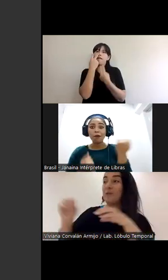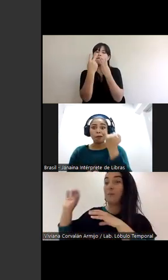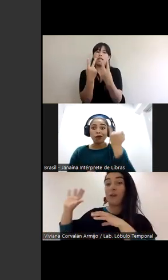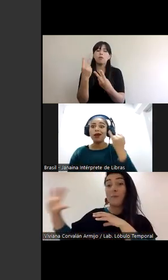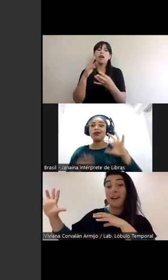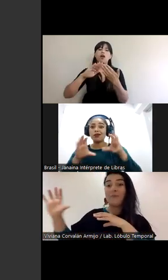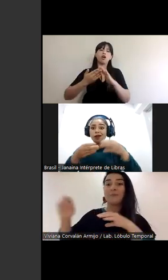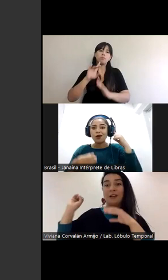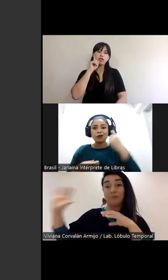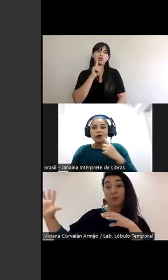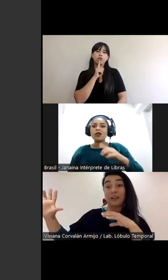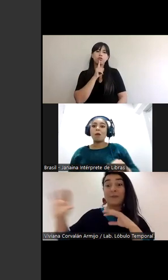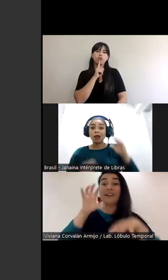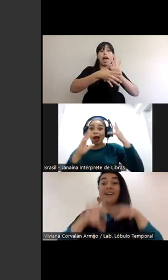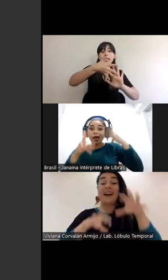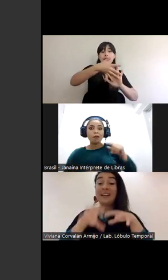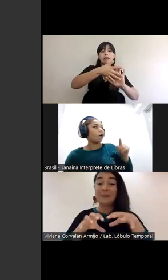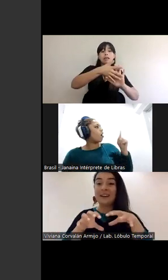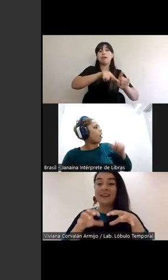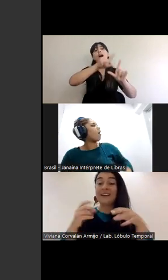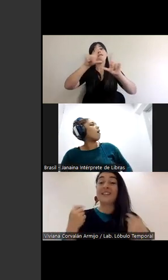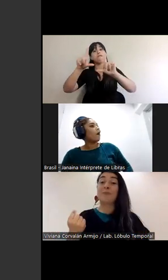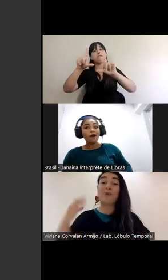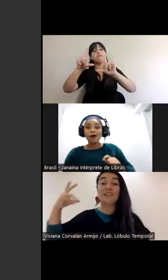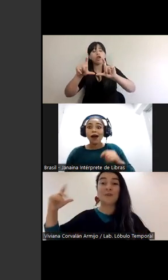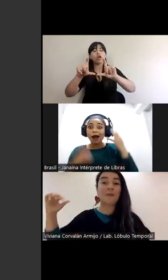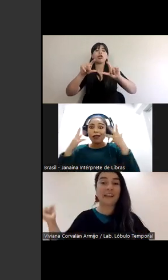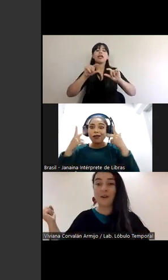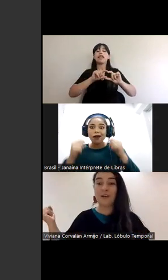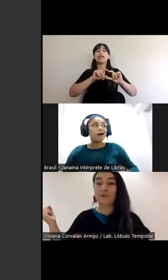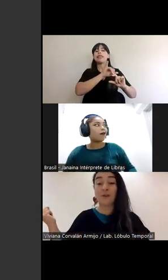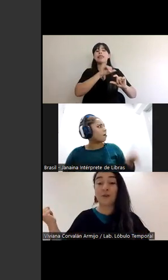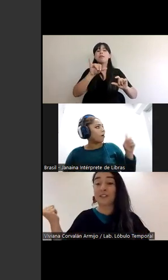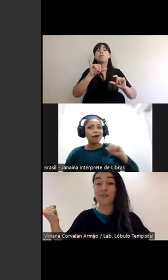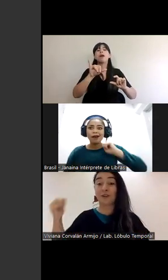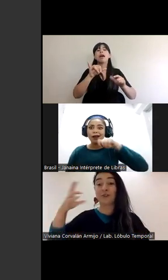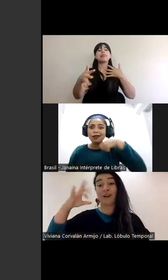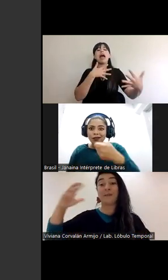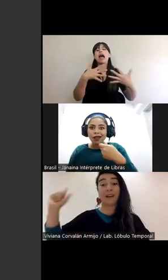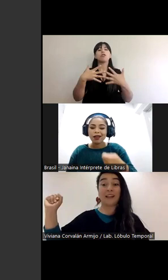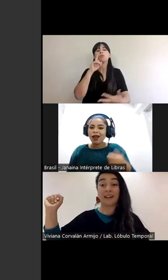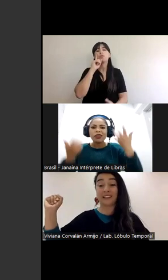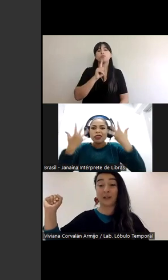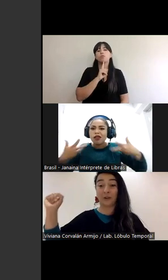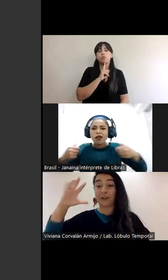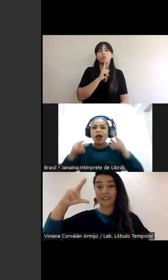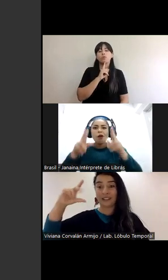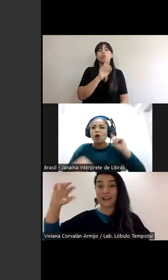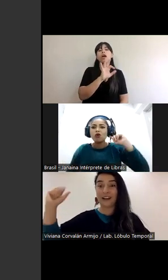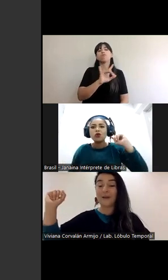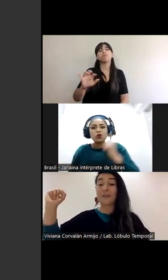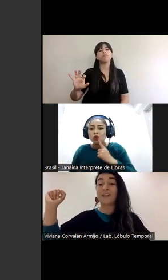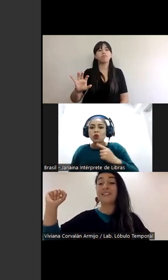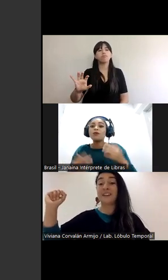seña, por ejemplo, animal, la foto de animal, animal, y después lo dice de forma rápida o natural como hacen los sordos, animal en dactilógico, que